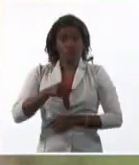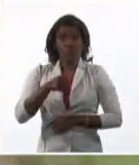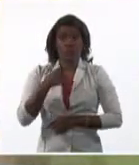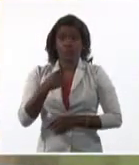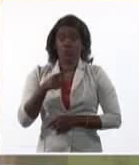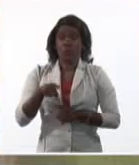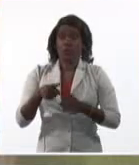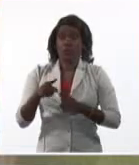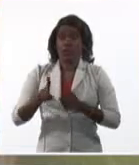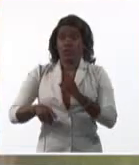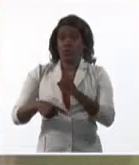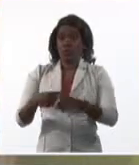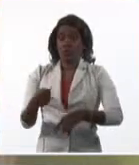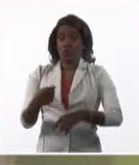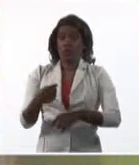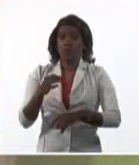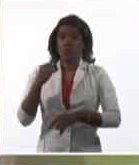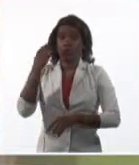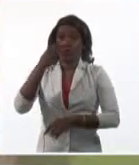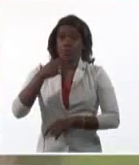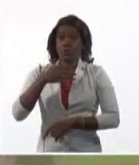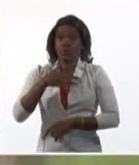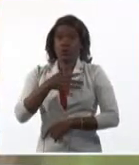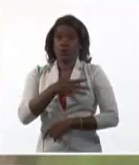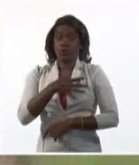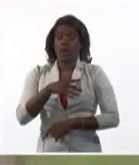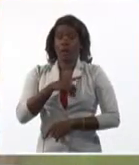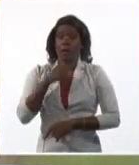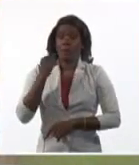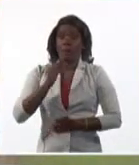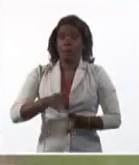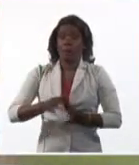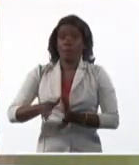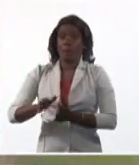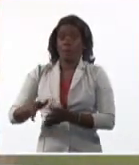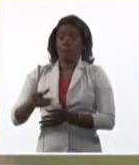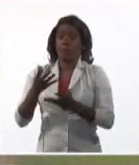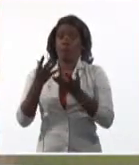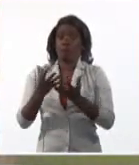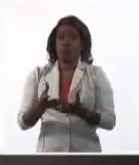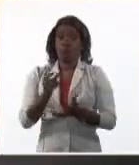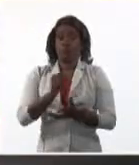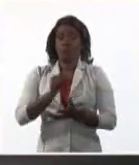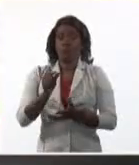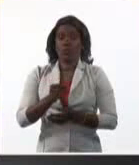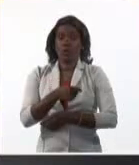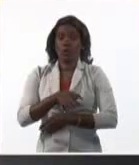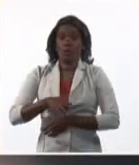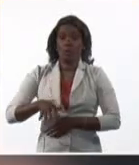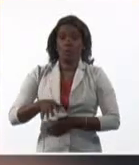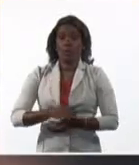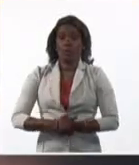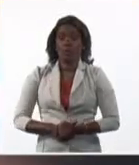destrucción de la infraestructura civil y el aniquilamiento de la población indefensa.